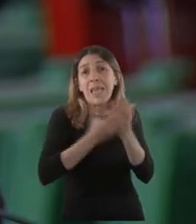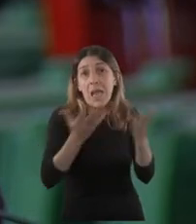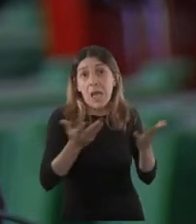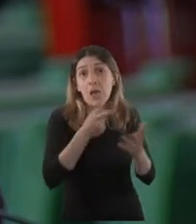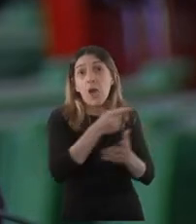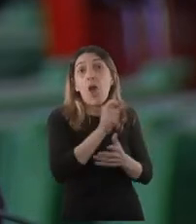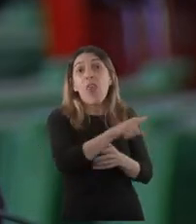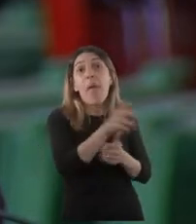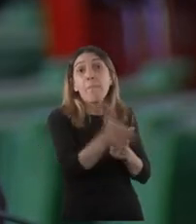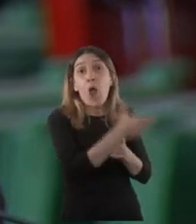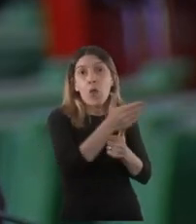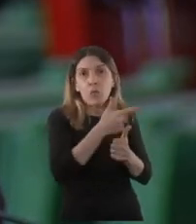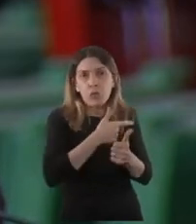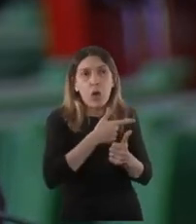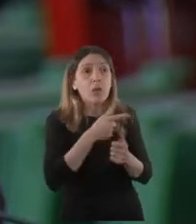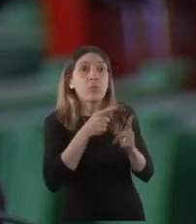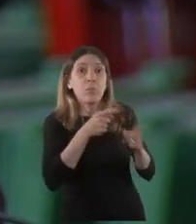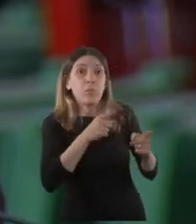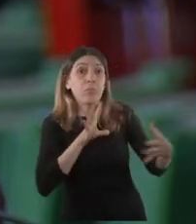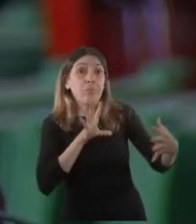de la Producción, donde